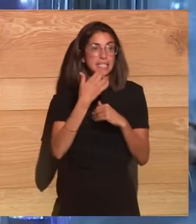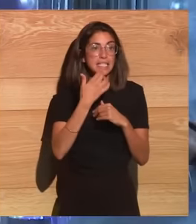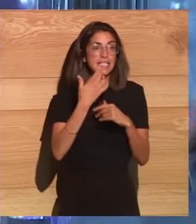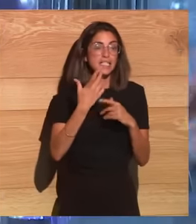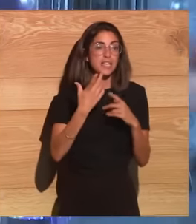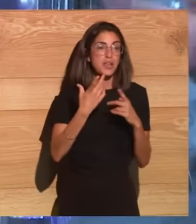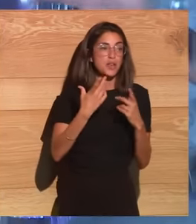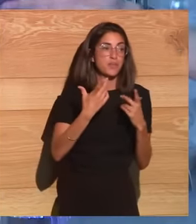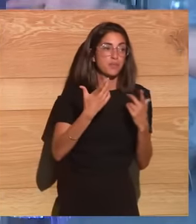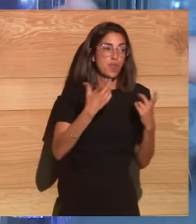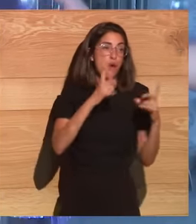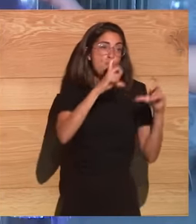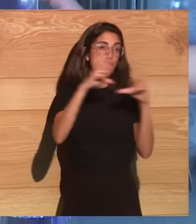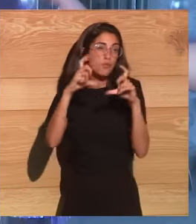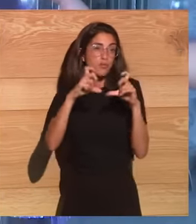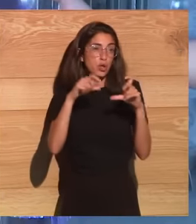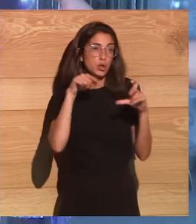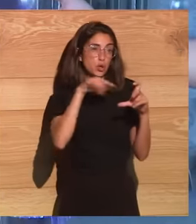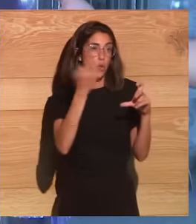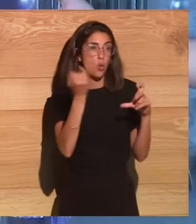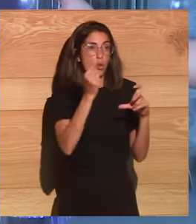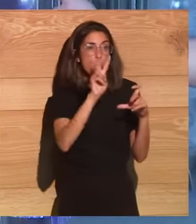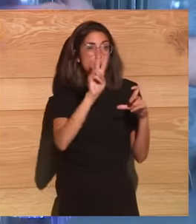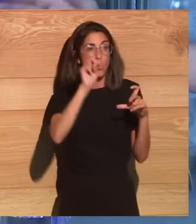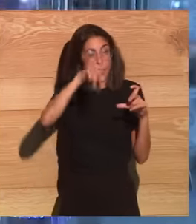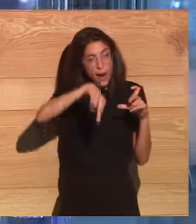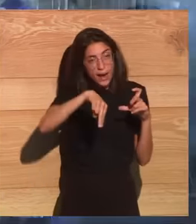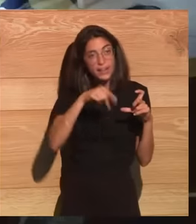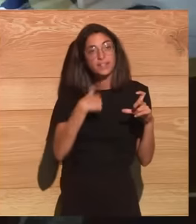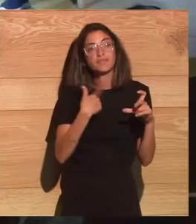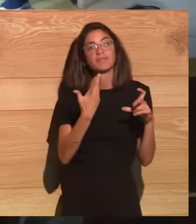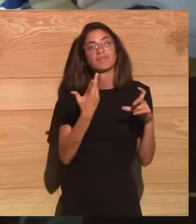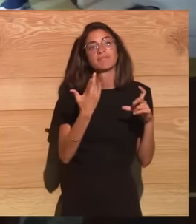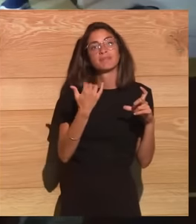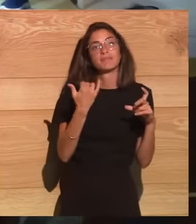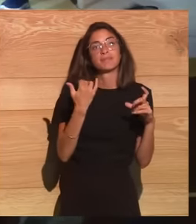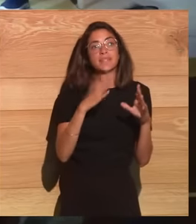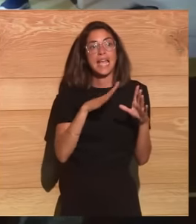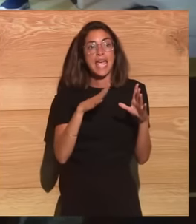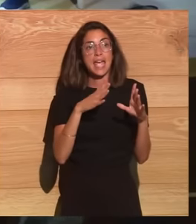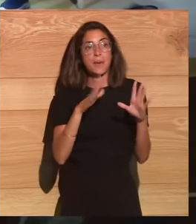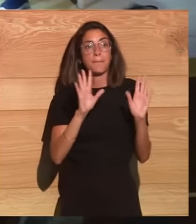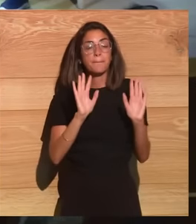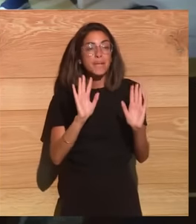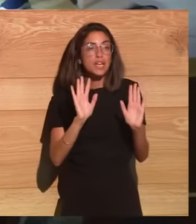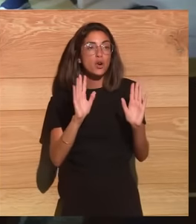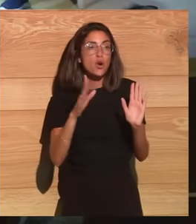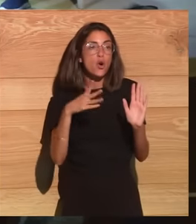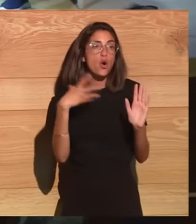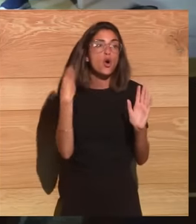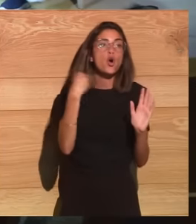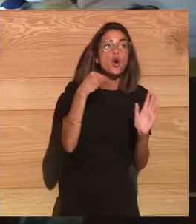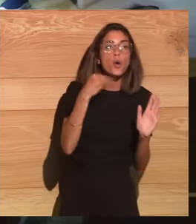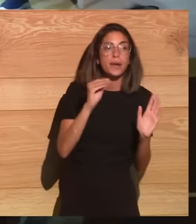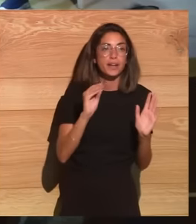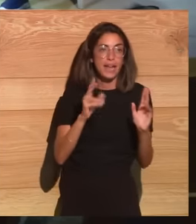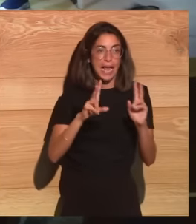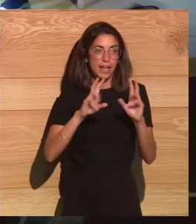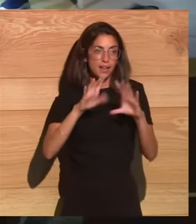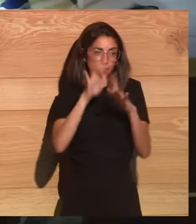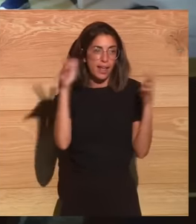Juan Gómez Jurado joven, tenéis algo muy parecido a lo que está aquí y disfrutad. Juan Gómez Jurado gordo es lo que hay que buscar en Google